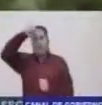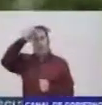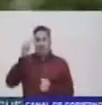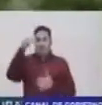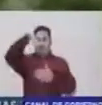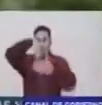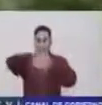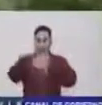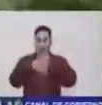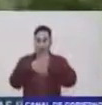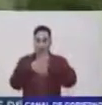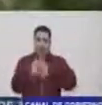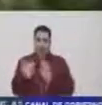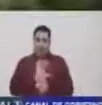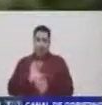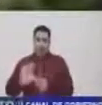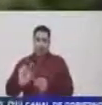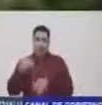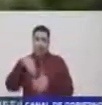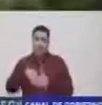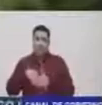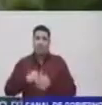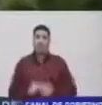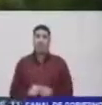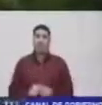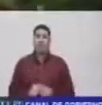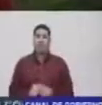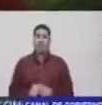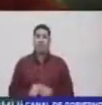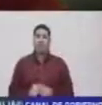chotkara ki yek katsinak chpam.